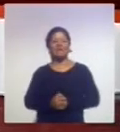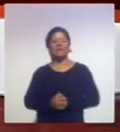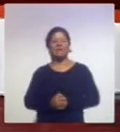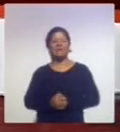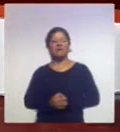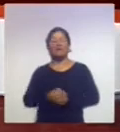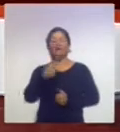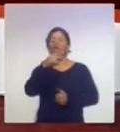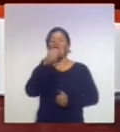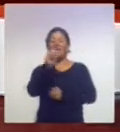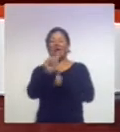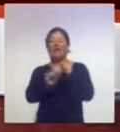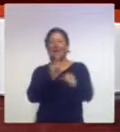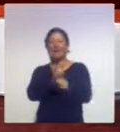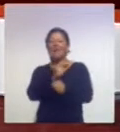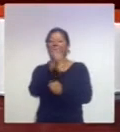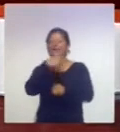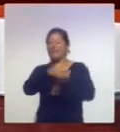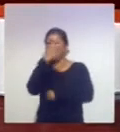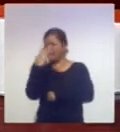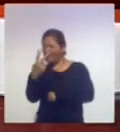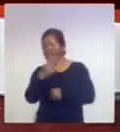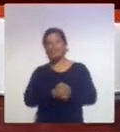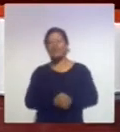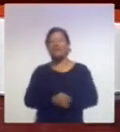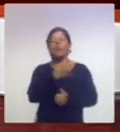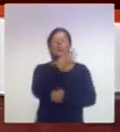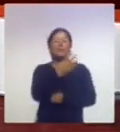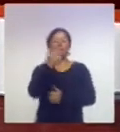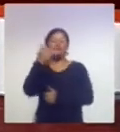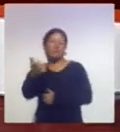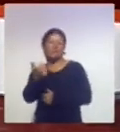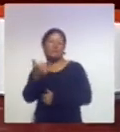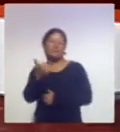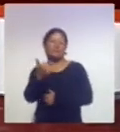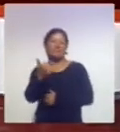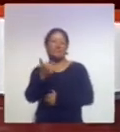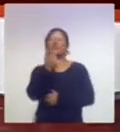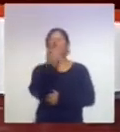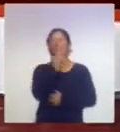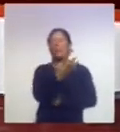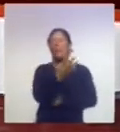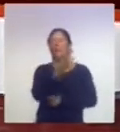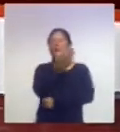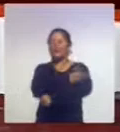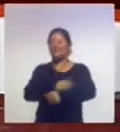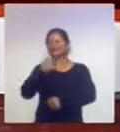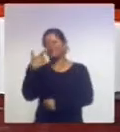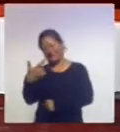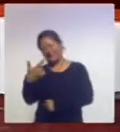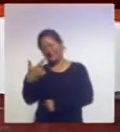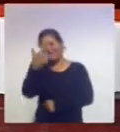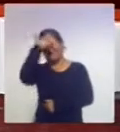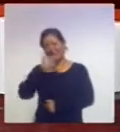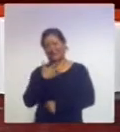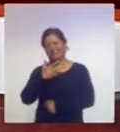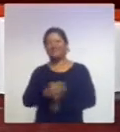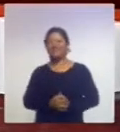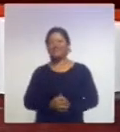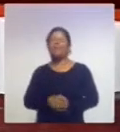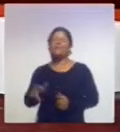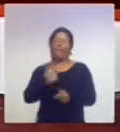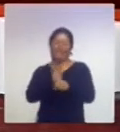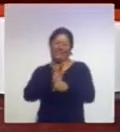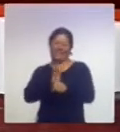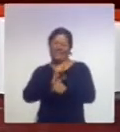tus mascotas 2, que está en las funciones a las 4 y a las 7, a las 4 de la tarde y a las 7 de la noche. Esta película la puede